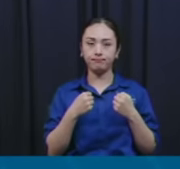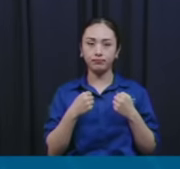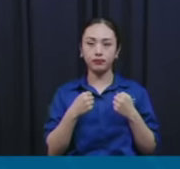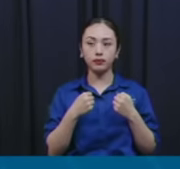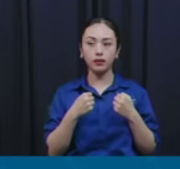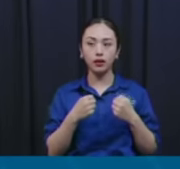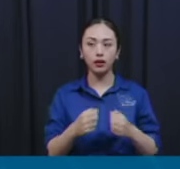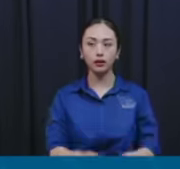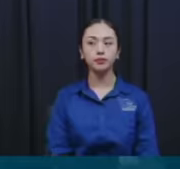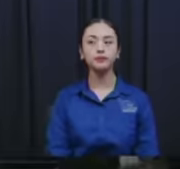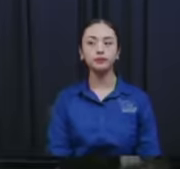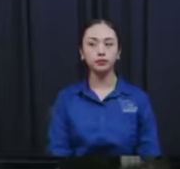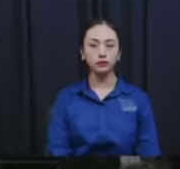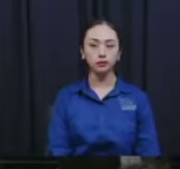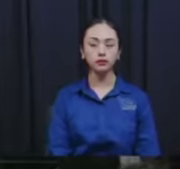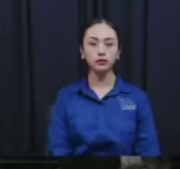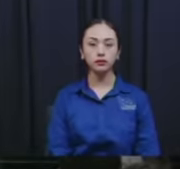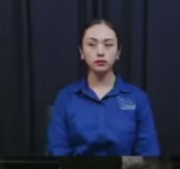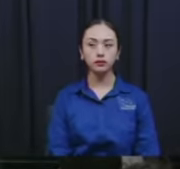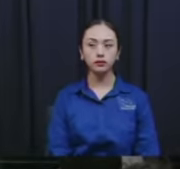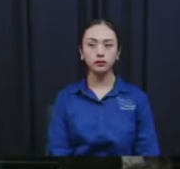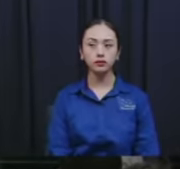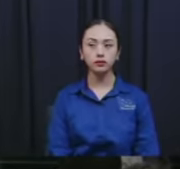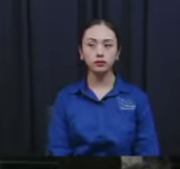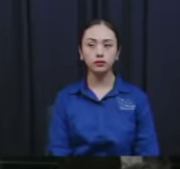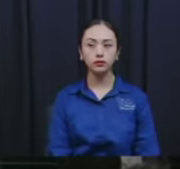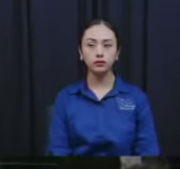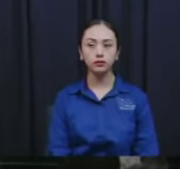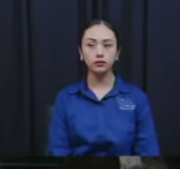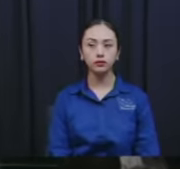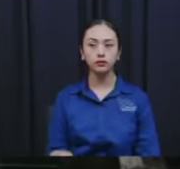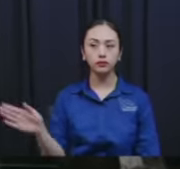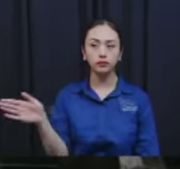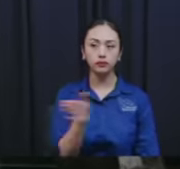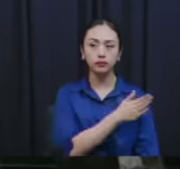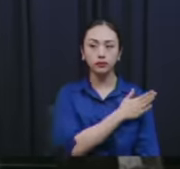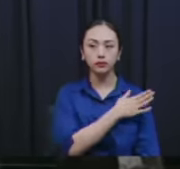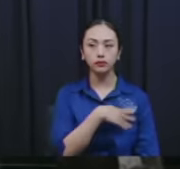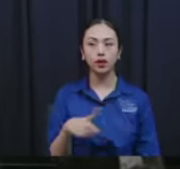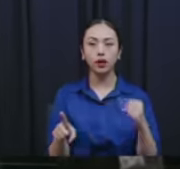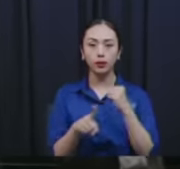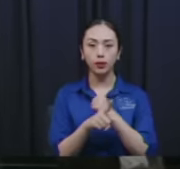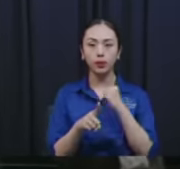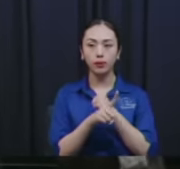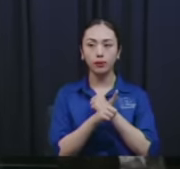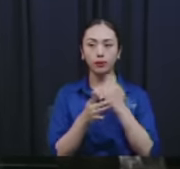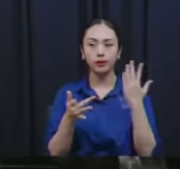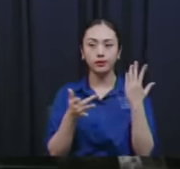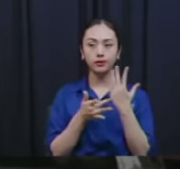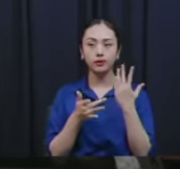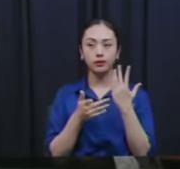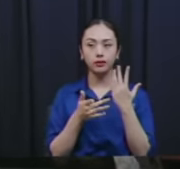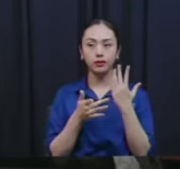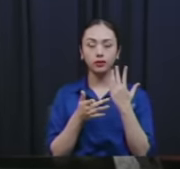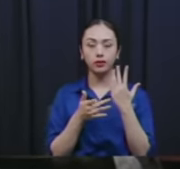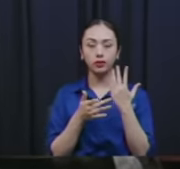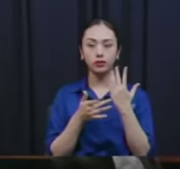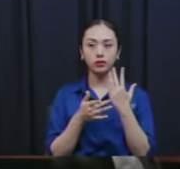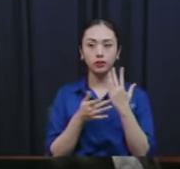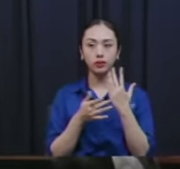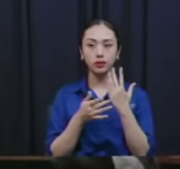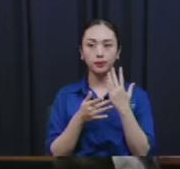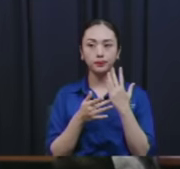desconectando tal vez lo pueden ver en el espacio no sé si es se desconecte se vuelve a